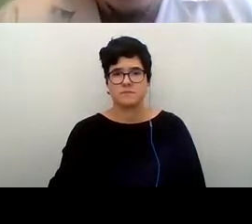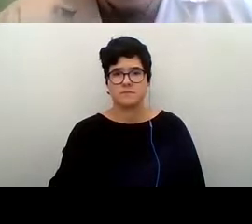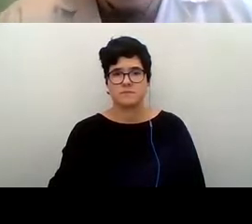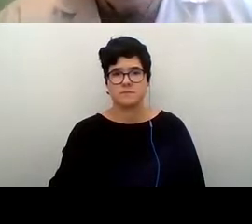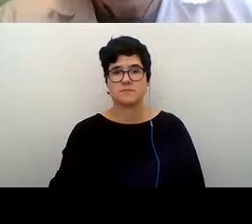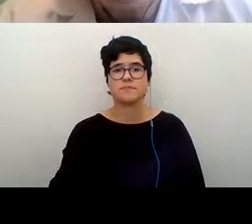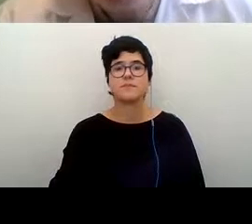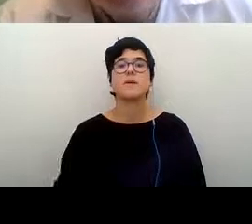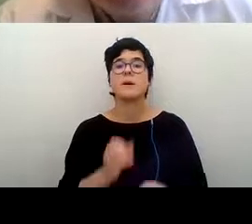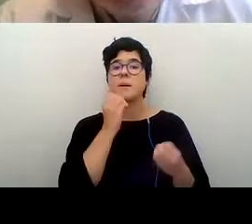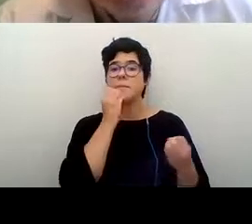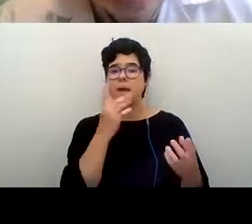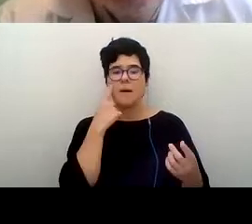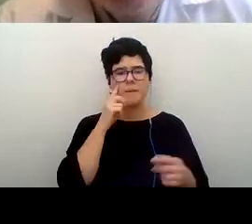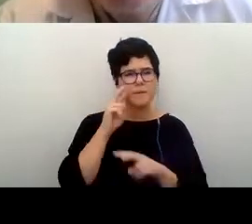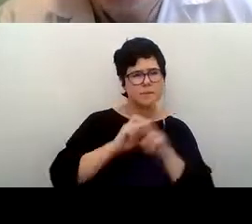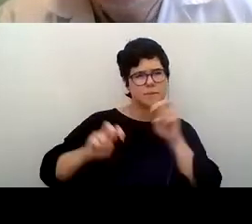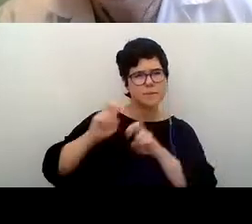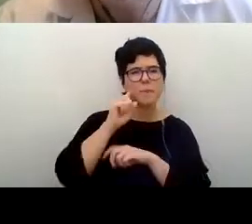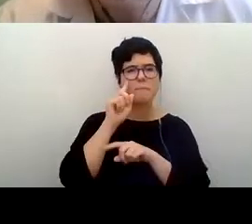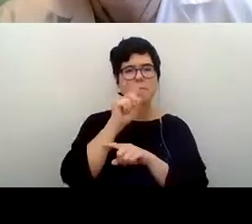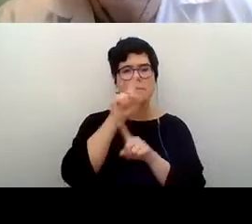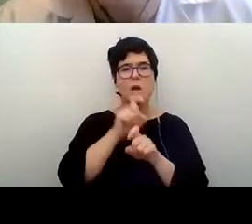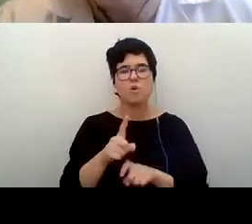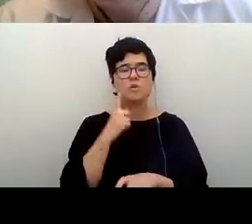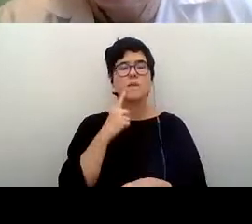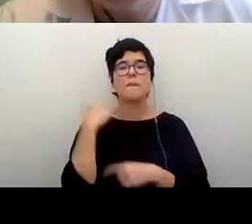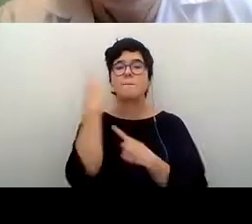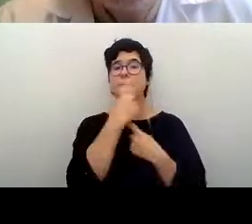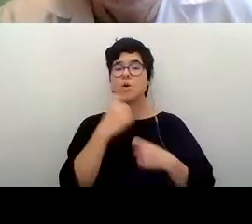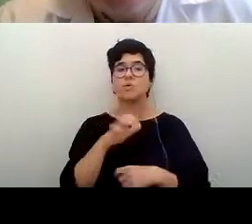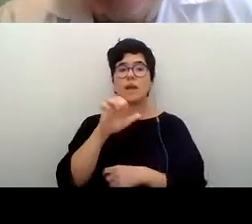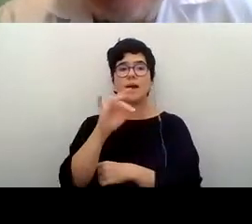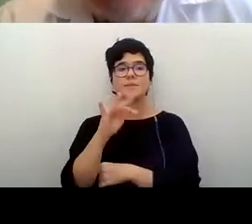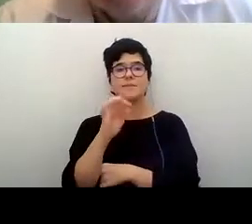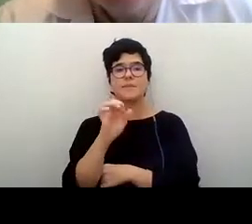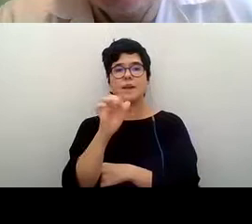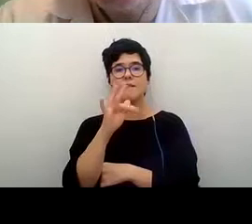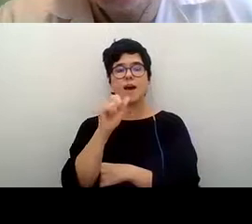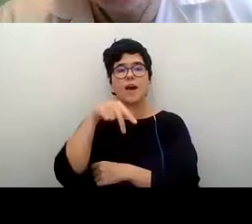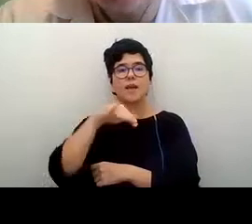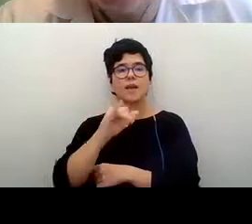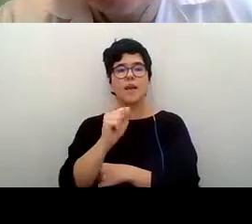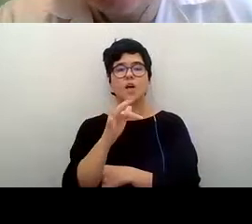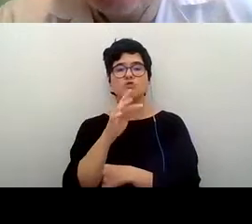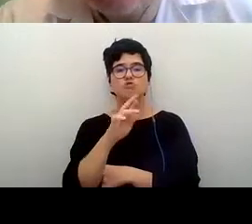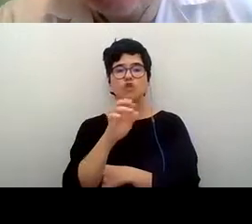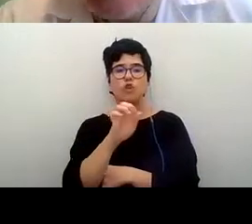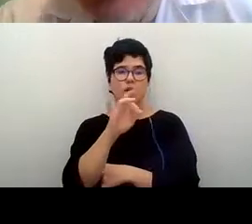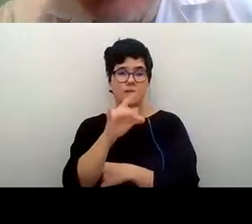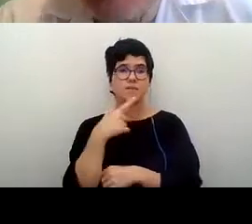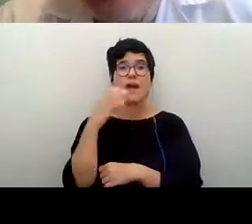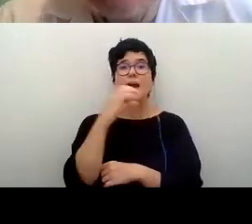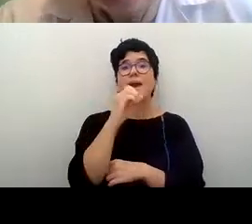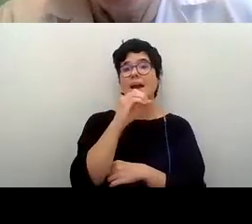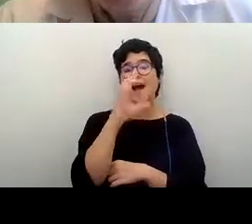Vale, me pregunta Estefanía Torres, ¿durante cuánto tiempo podríamos estar tomando el calostro y el Pro12? Yo normalmente recomiendo probiótico durante 3